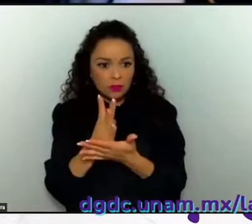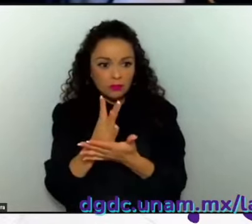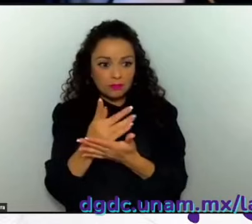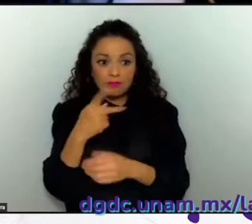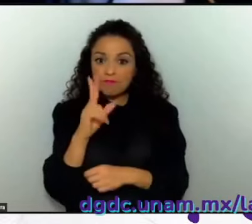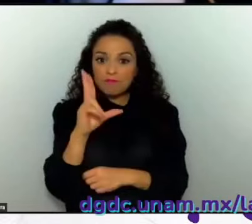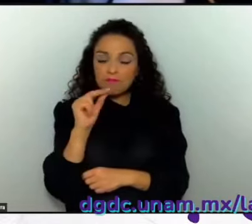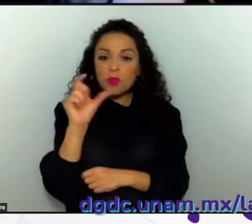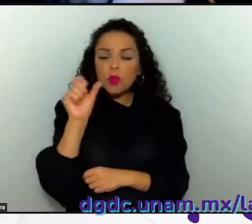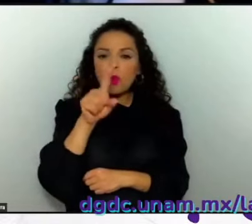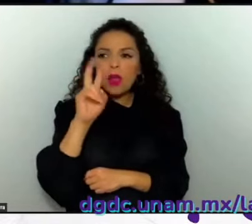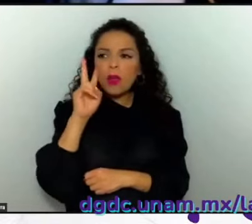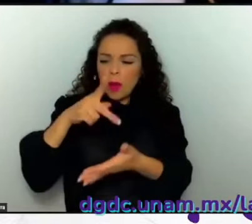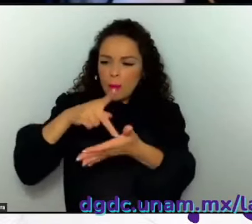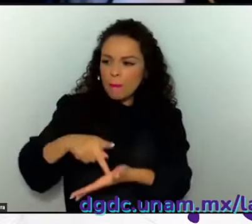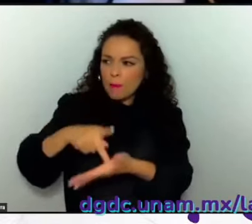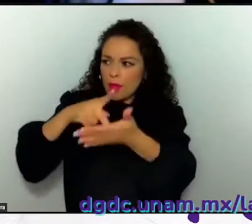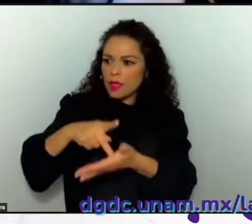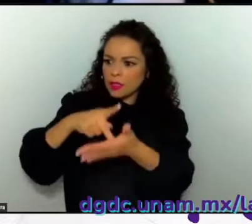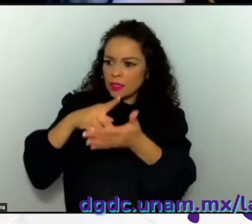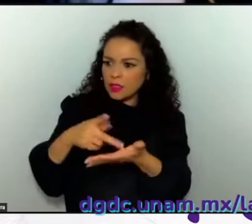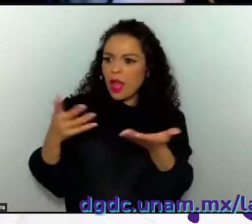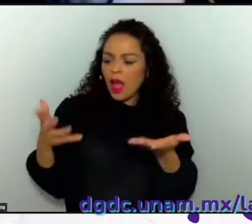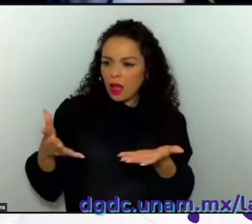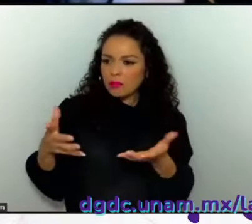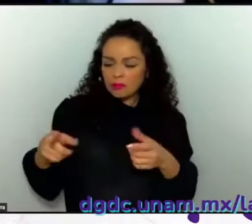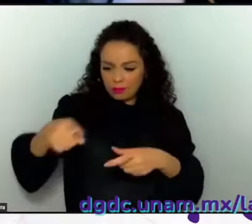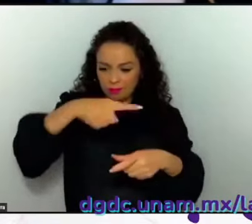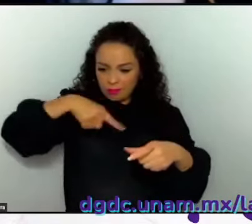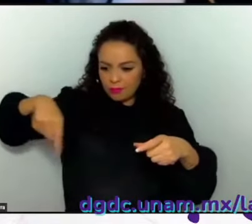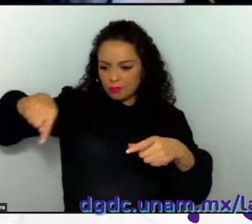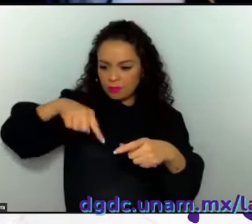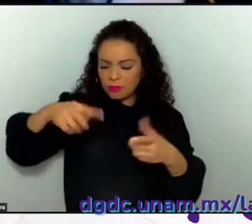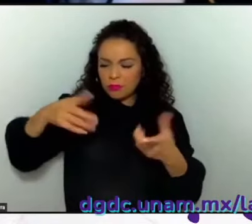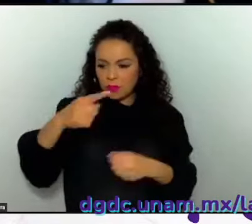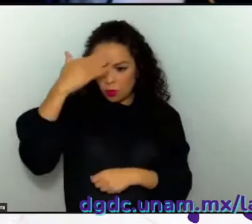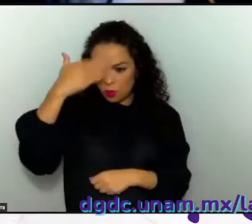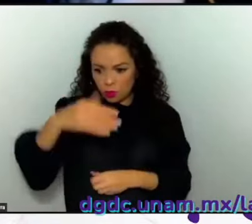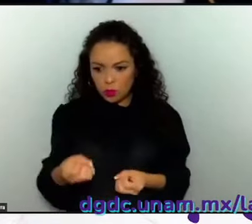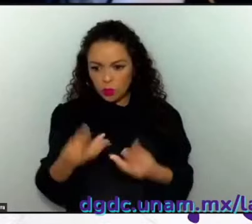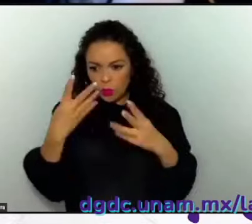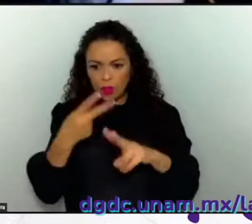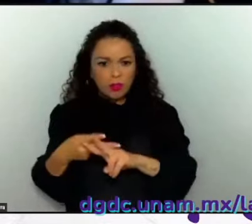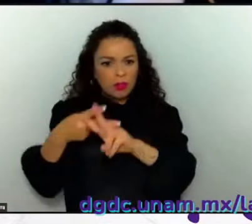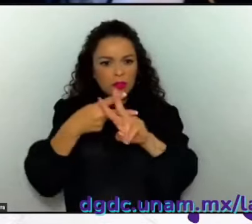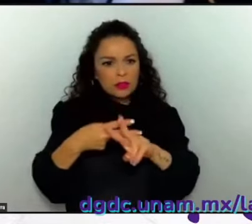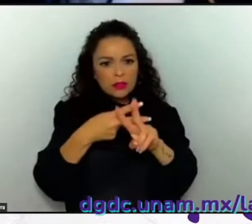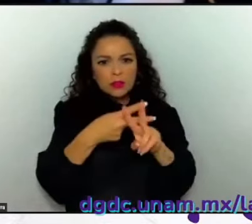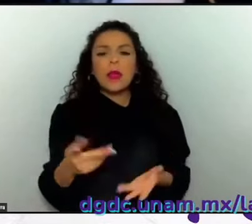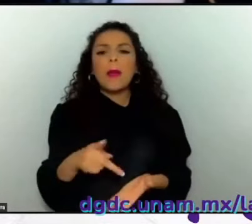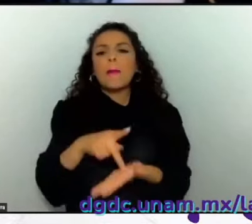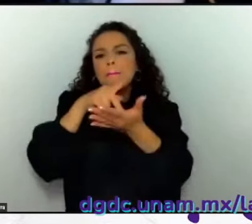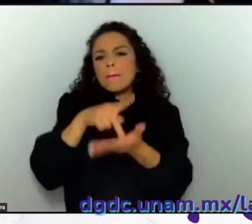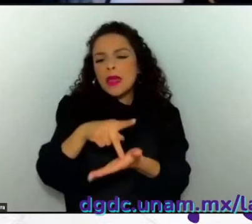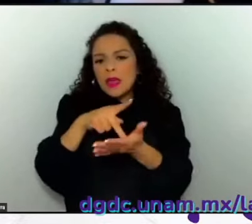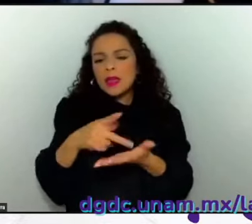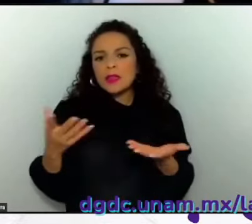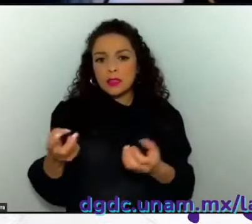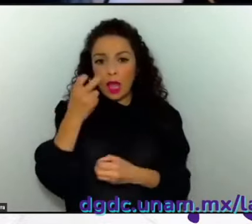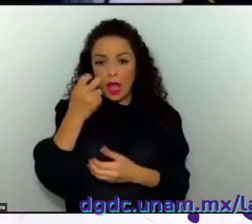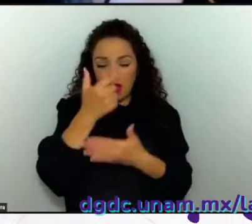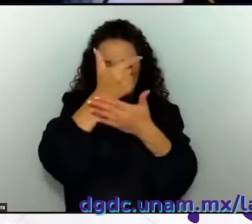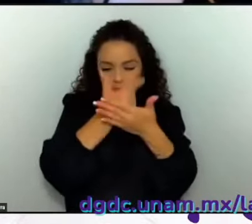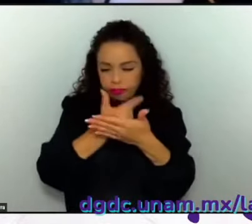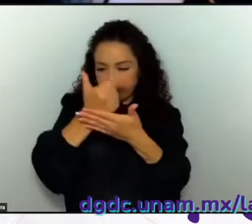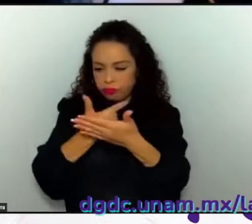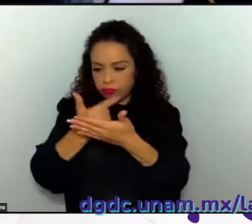medía, pesaba las galaxias, ¿cómo pesas una galaxia? Pues cuentas estrellas, sabes cuánto pesan las estrellas, más o menos, sumas estrellas y te da una idea de cuánta